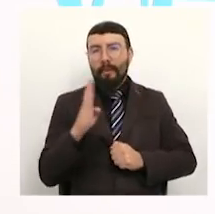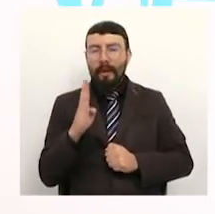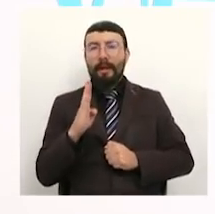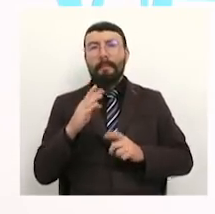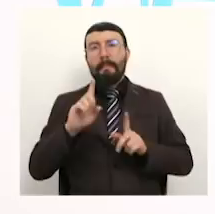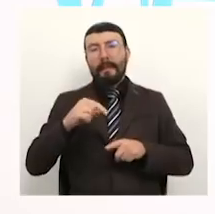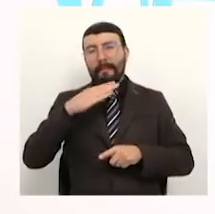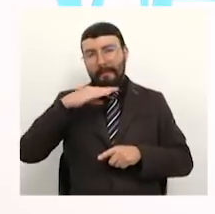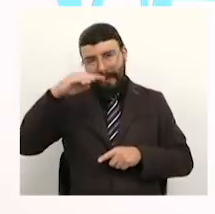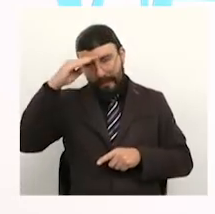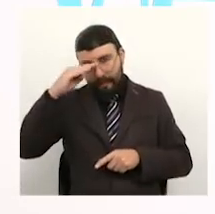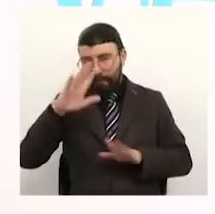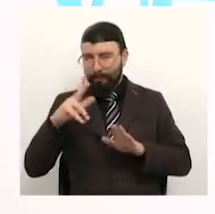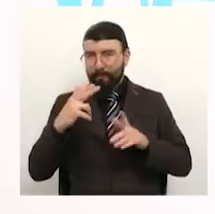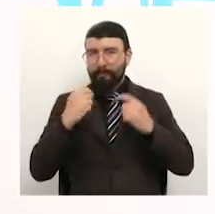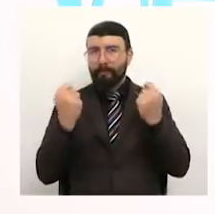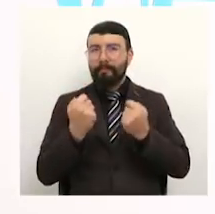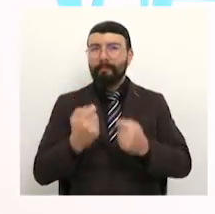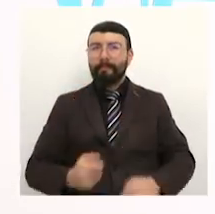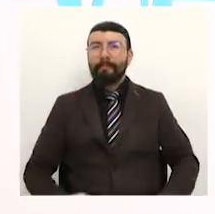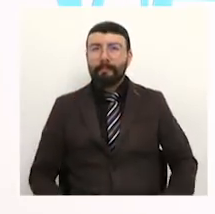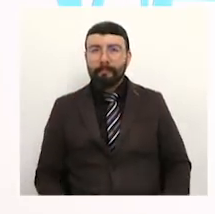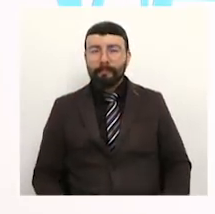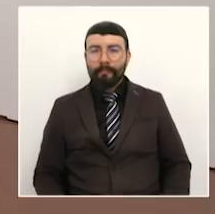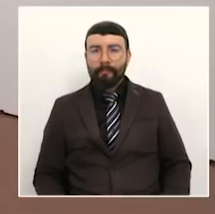vamos a este corte comerciales